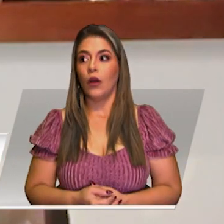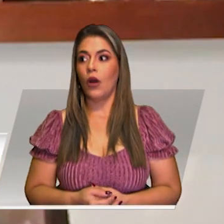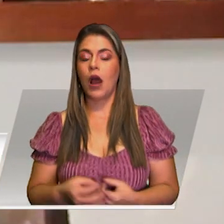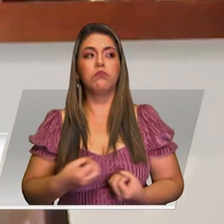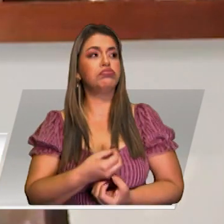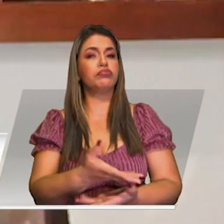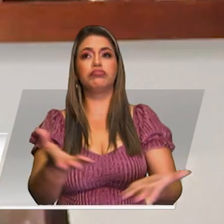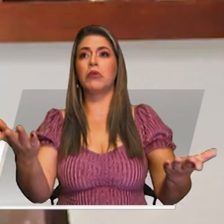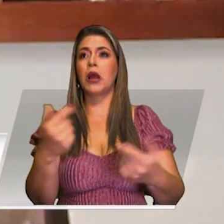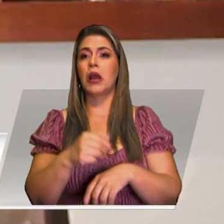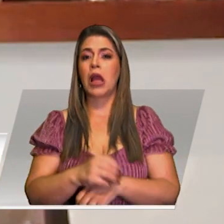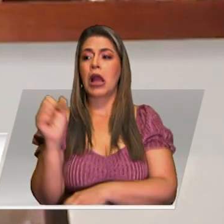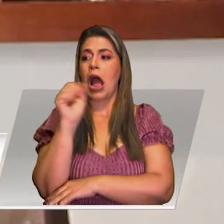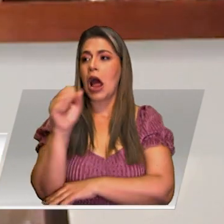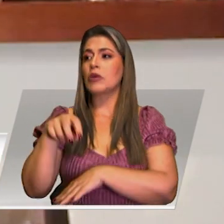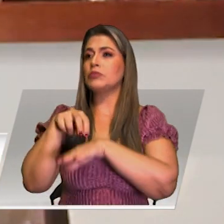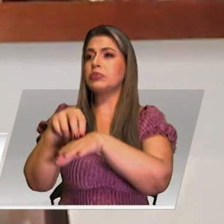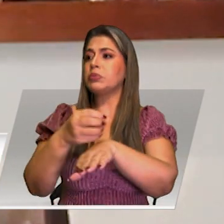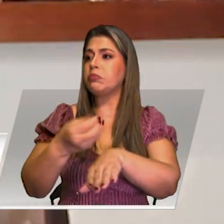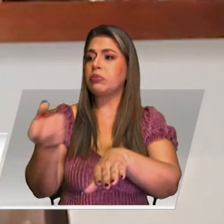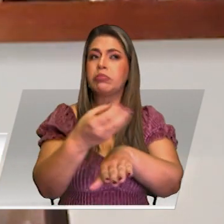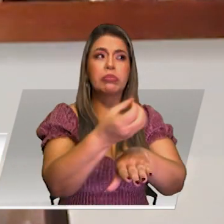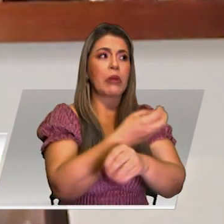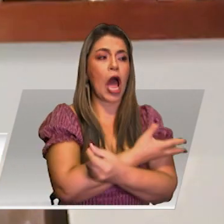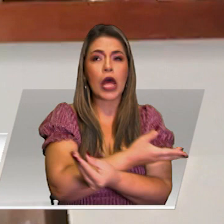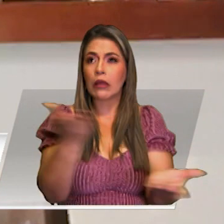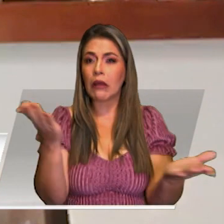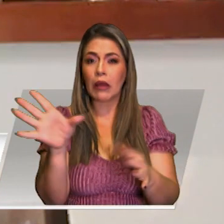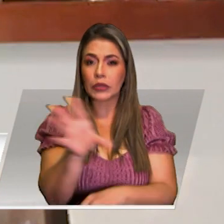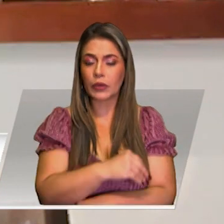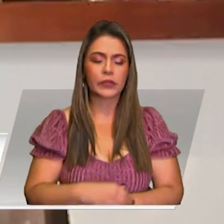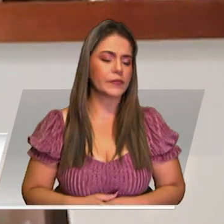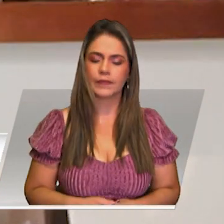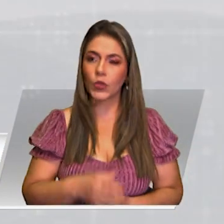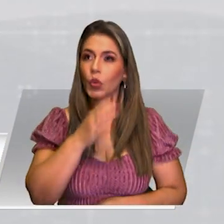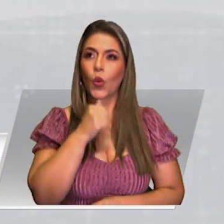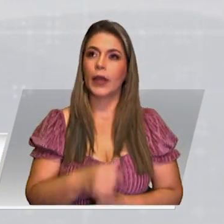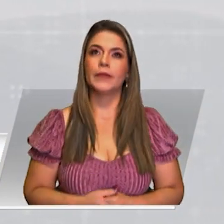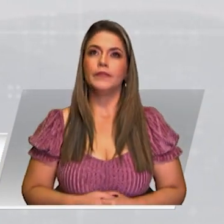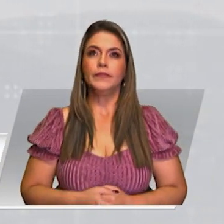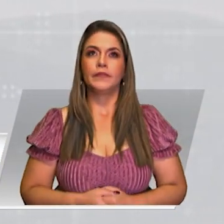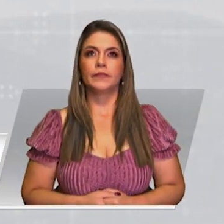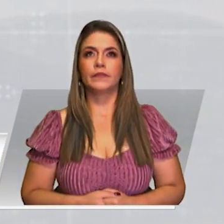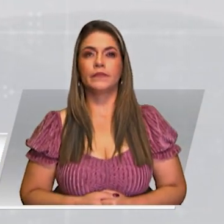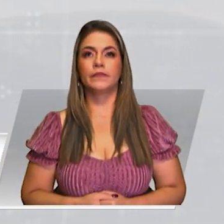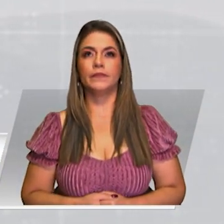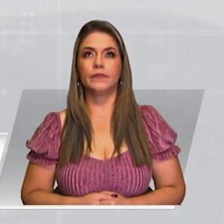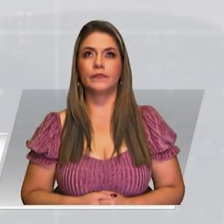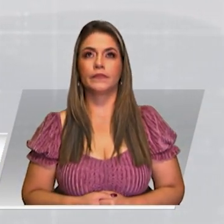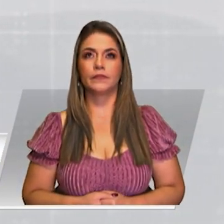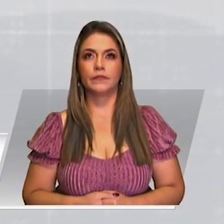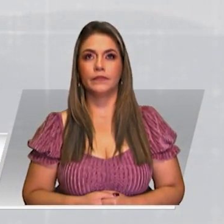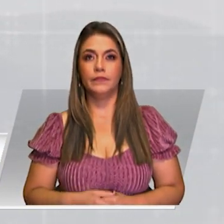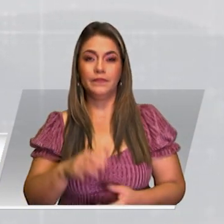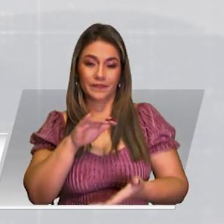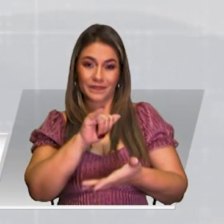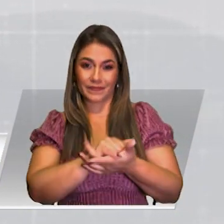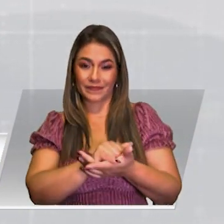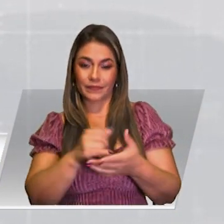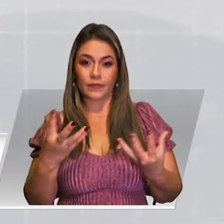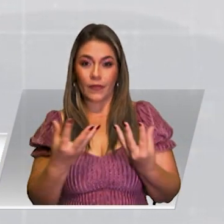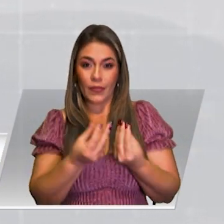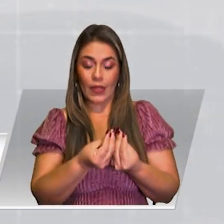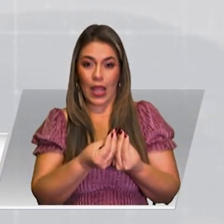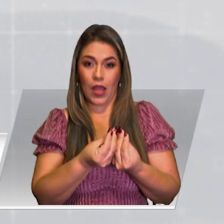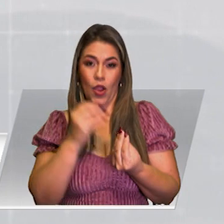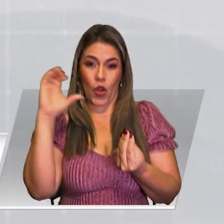de vehículos, tanques, cilindros y concentradores de oxígeno para atender más pacientes. Mientras tanto, la Asociación Colombiana de Salud Pública